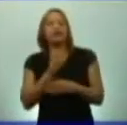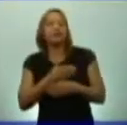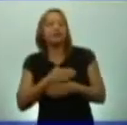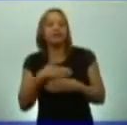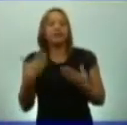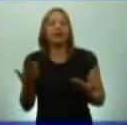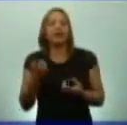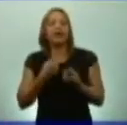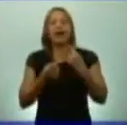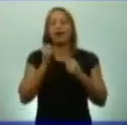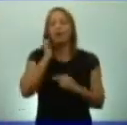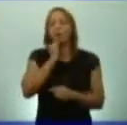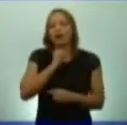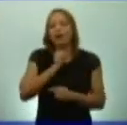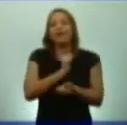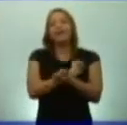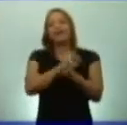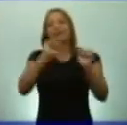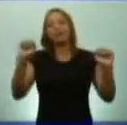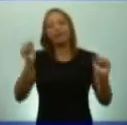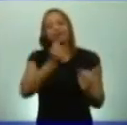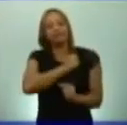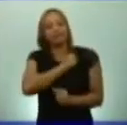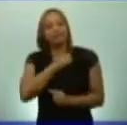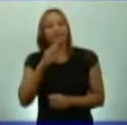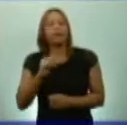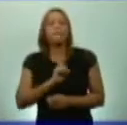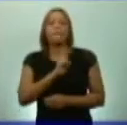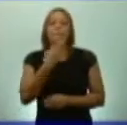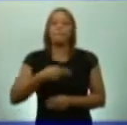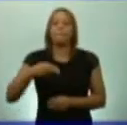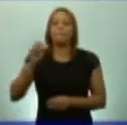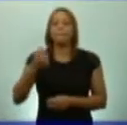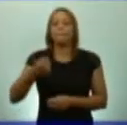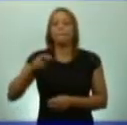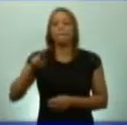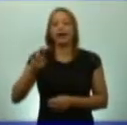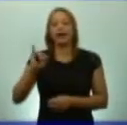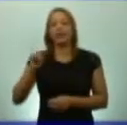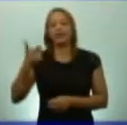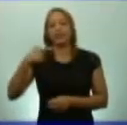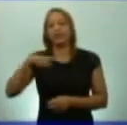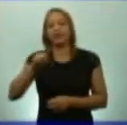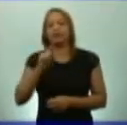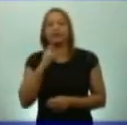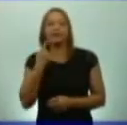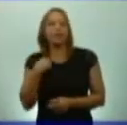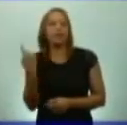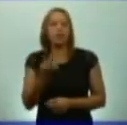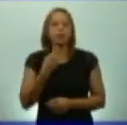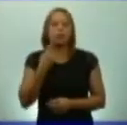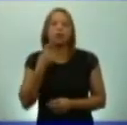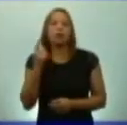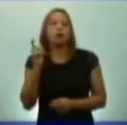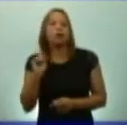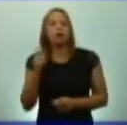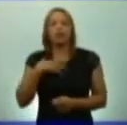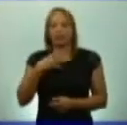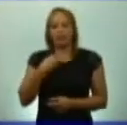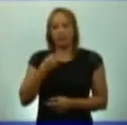todavía. Libertad quiere decir patria, y la disyuntiva nuestra sería patria o